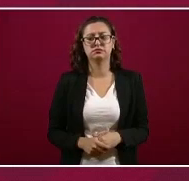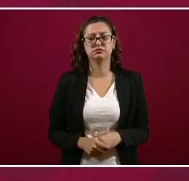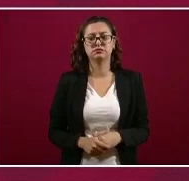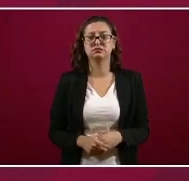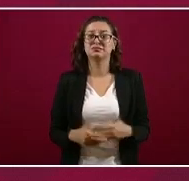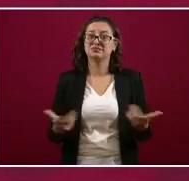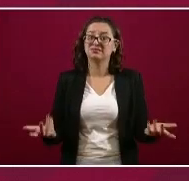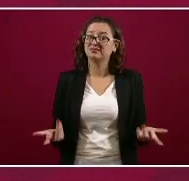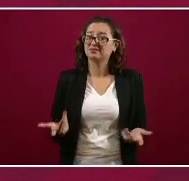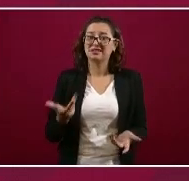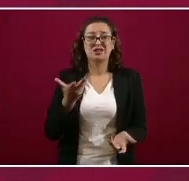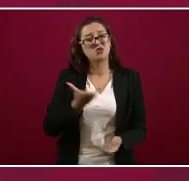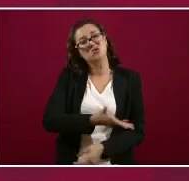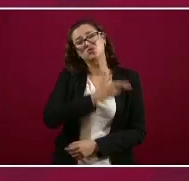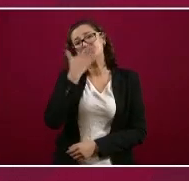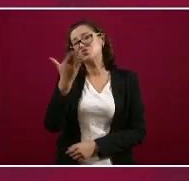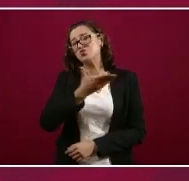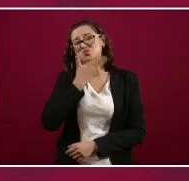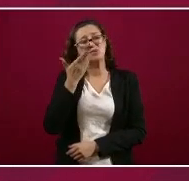muy mañoso